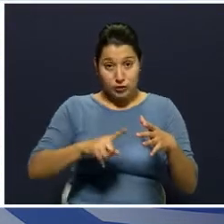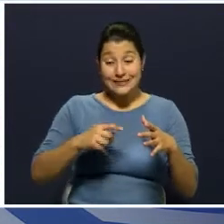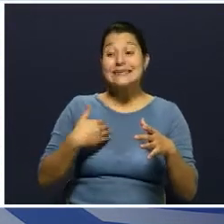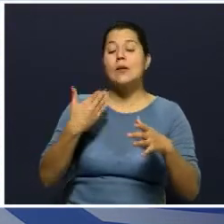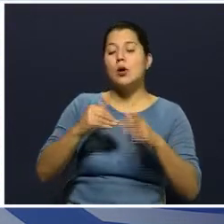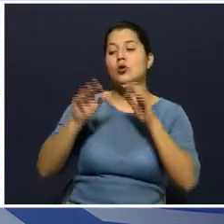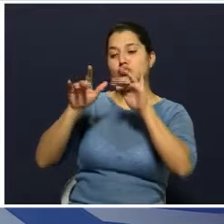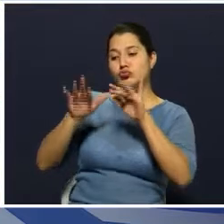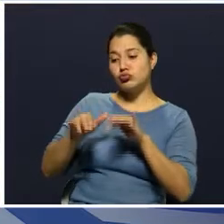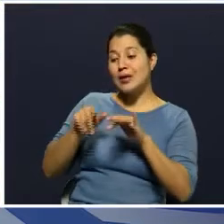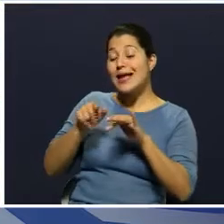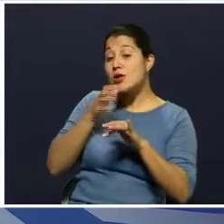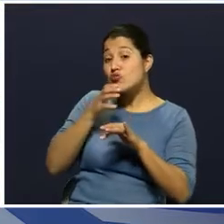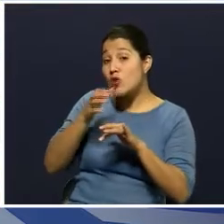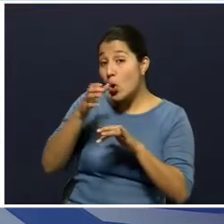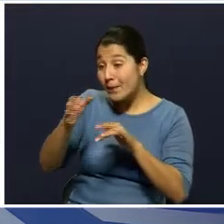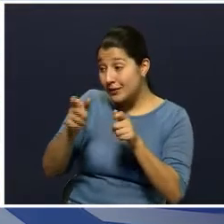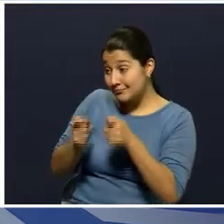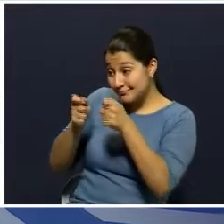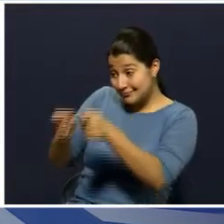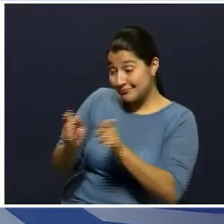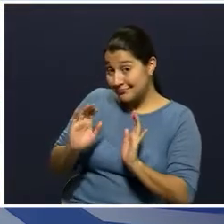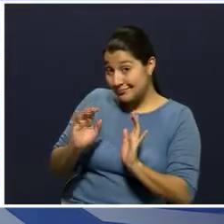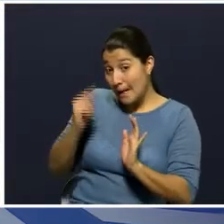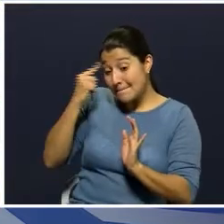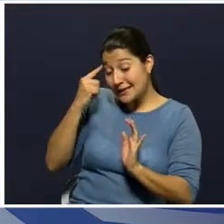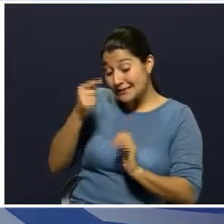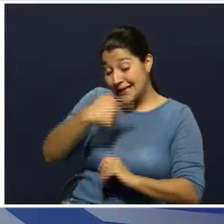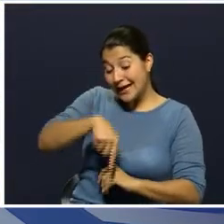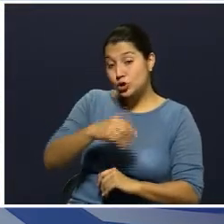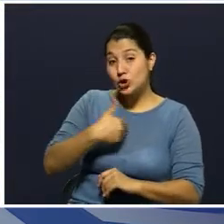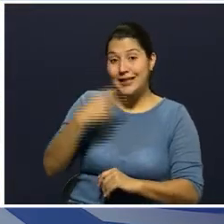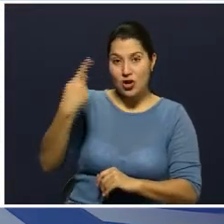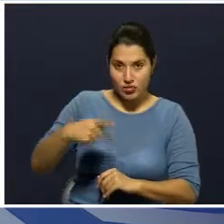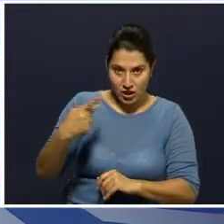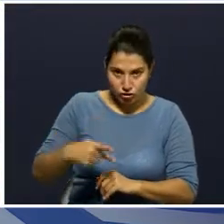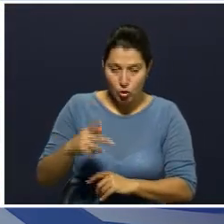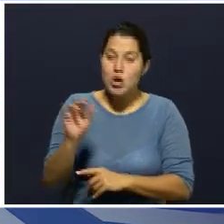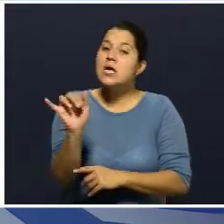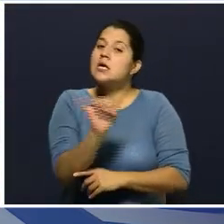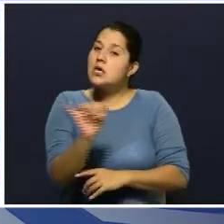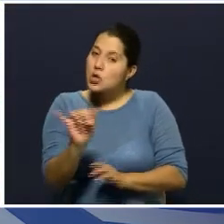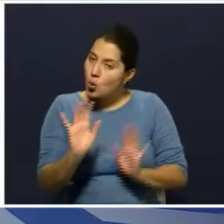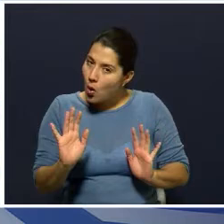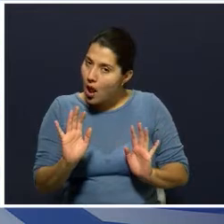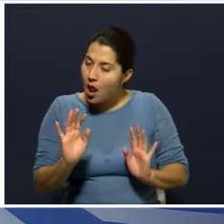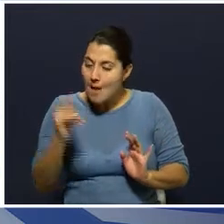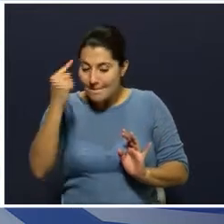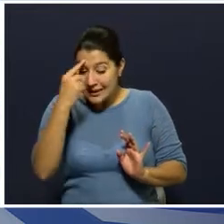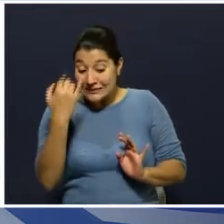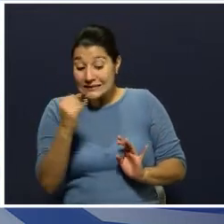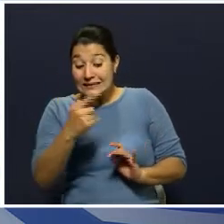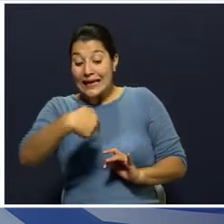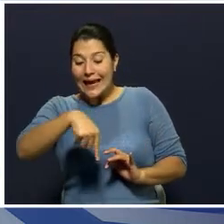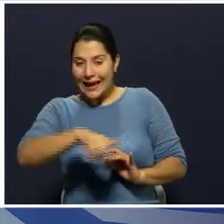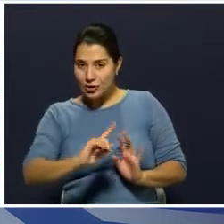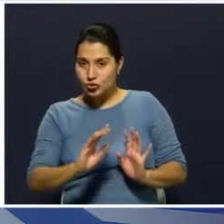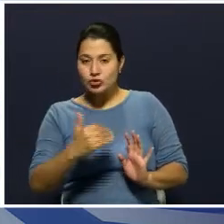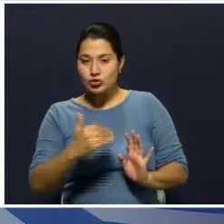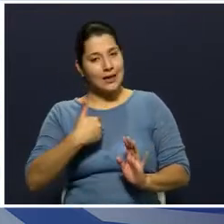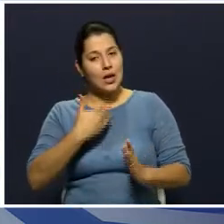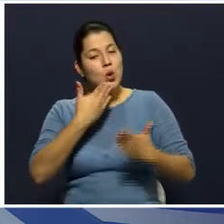tienen factores de riesgo y que a su vez tienen un proceso, digamos, de madurez dentro del sistema penitenciario, cada